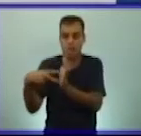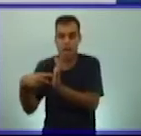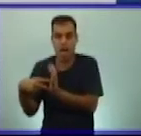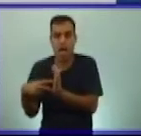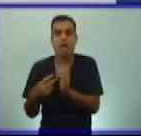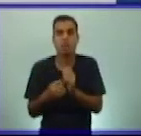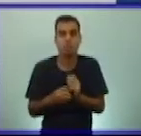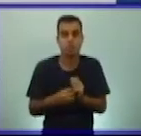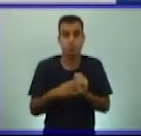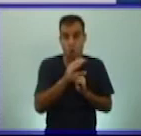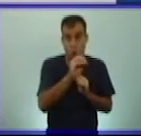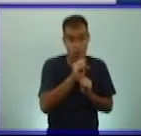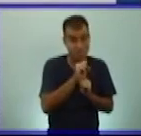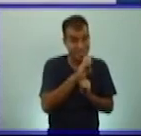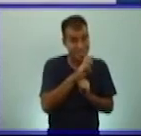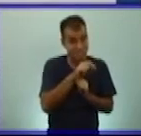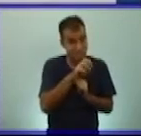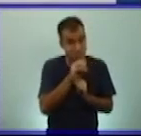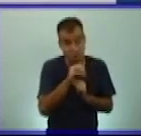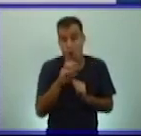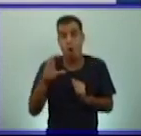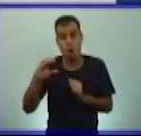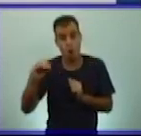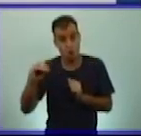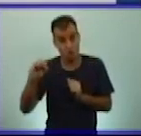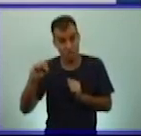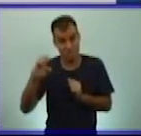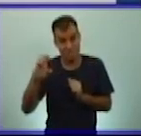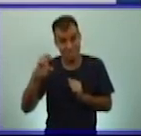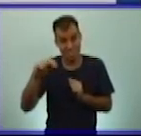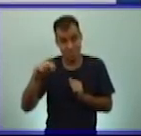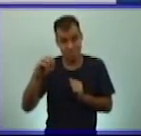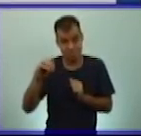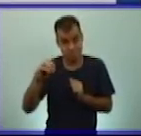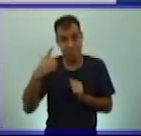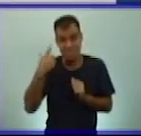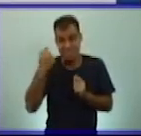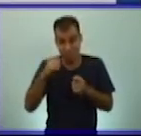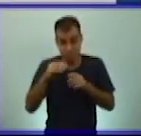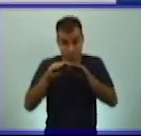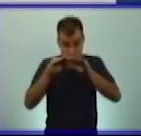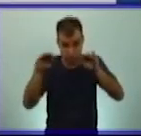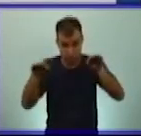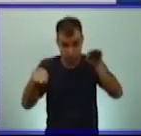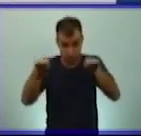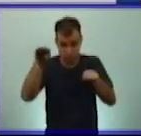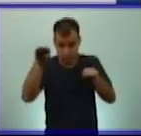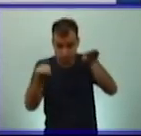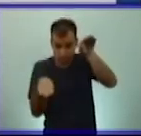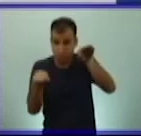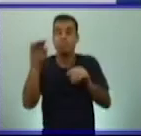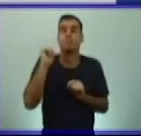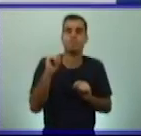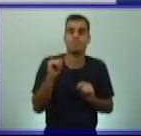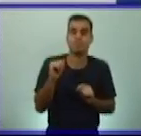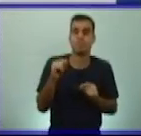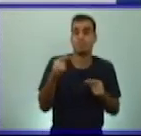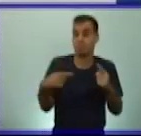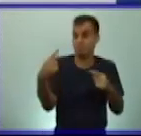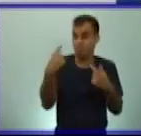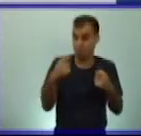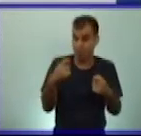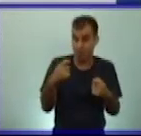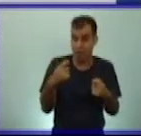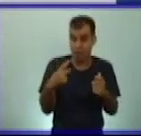del coseno. En este caso, para que haya oscilaciones, hay que separarlo de la posición de equilibrio. Para que haya oscilaciones, primero yo tengo que cargar el